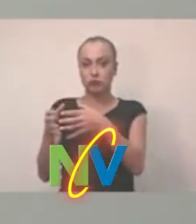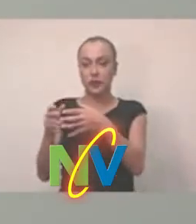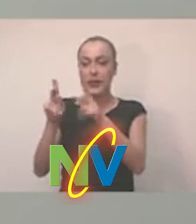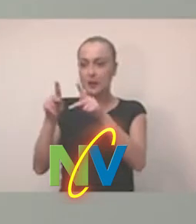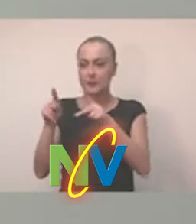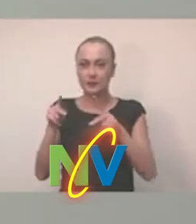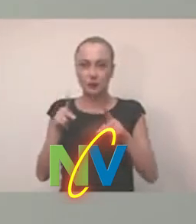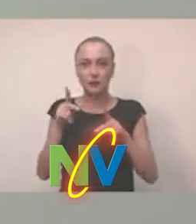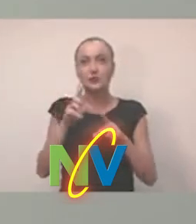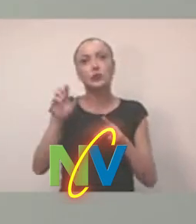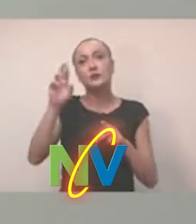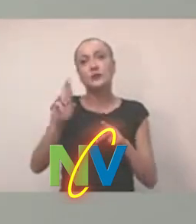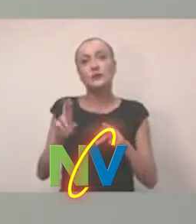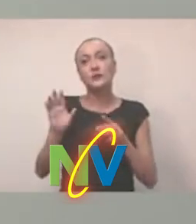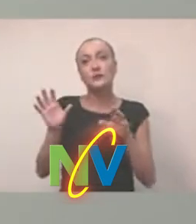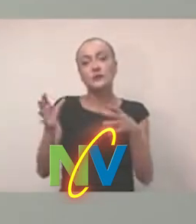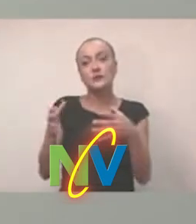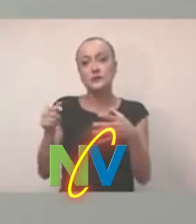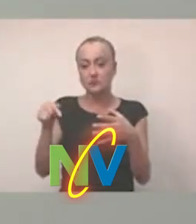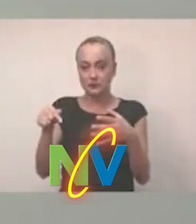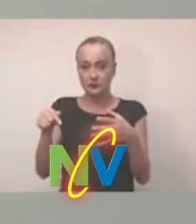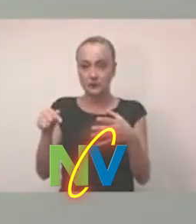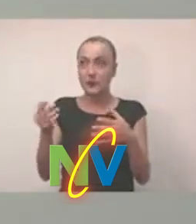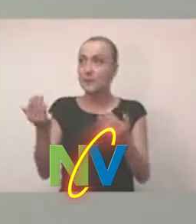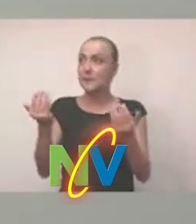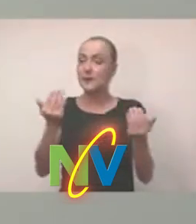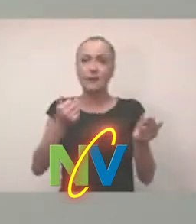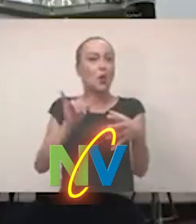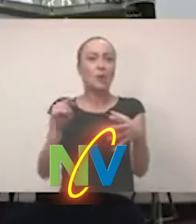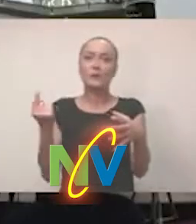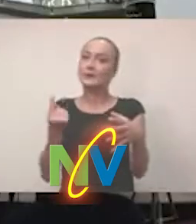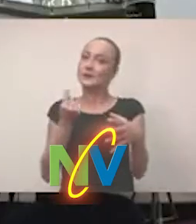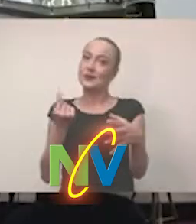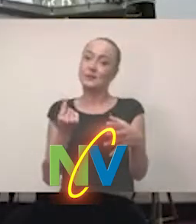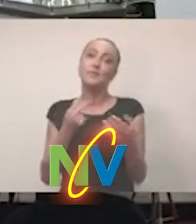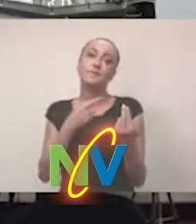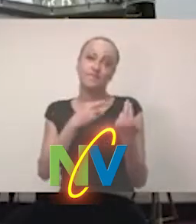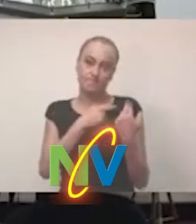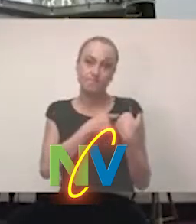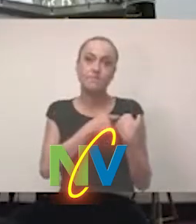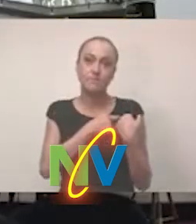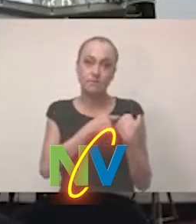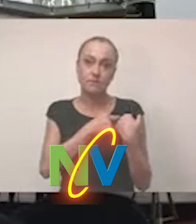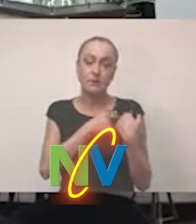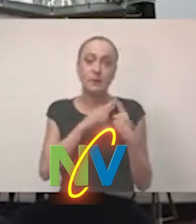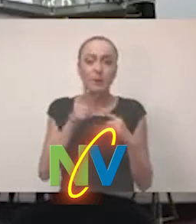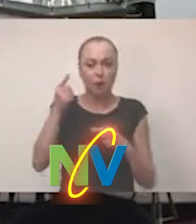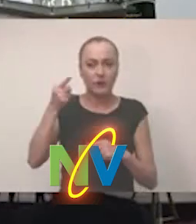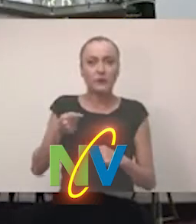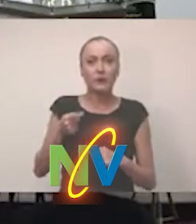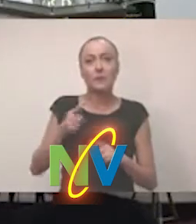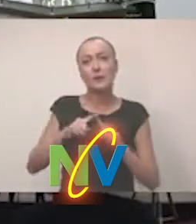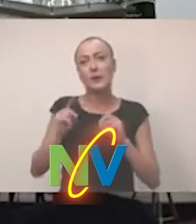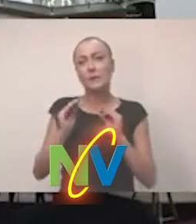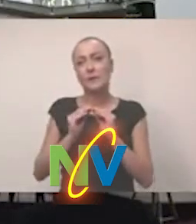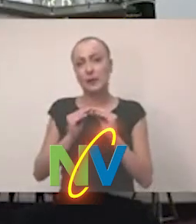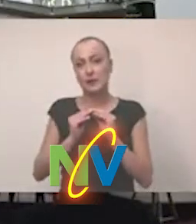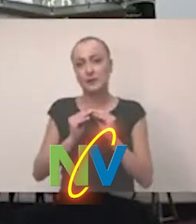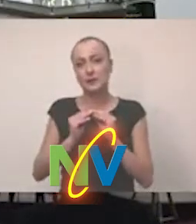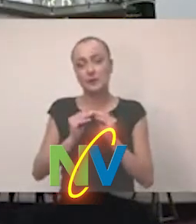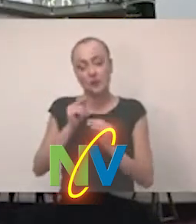cuál fue la voluntad mayoritaria de los costarricenses. Por eso, se considera que constituye a la vez un mandato de